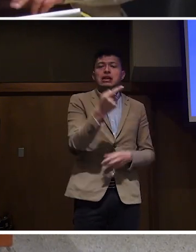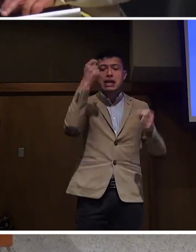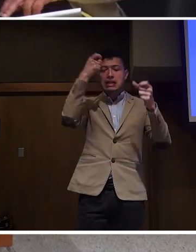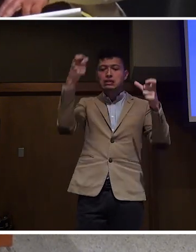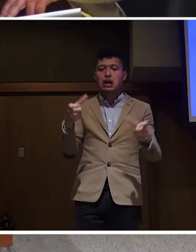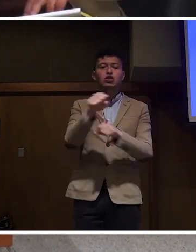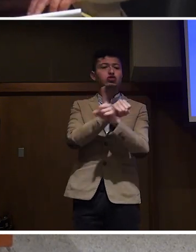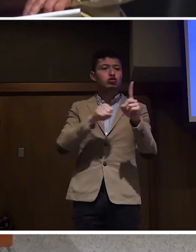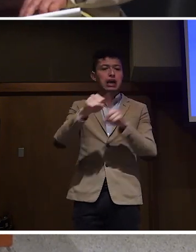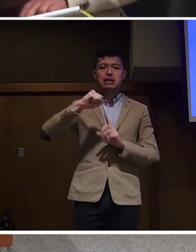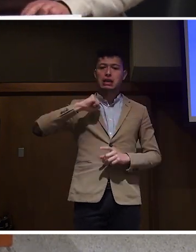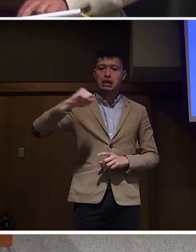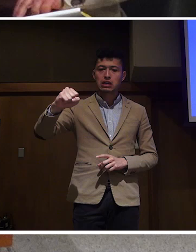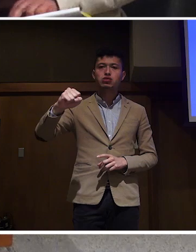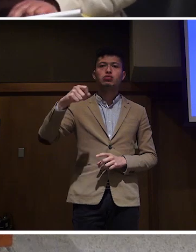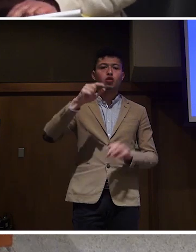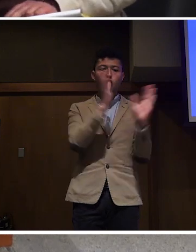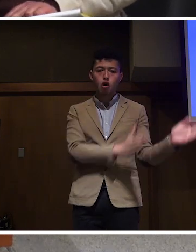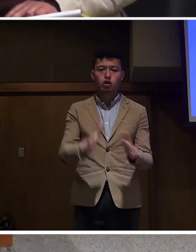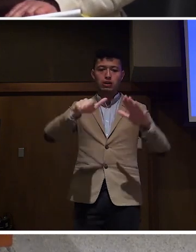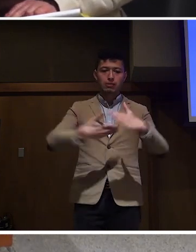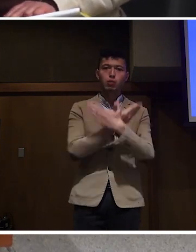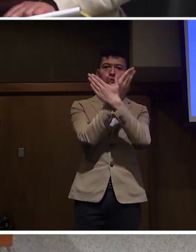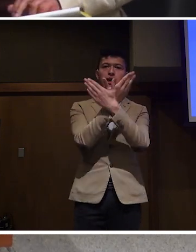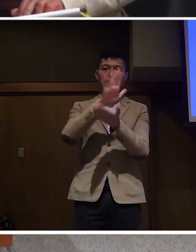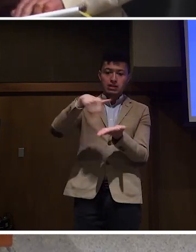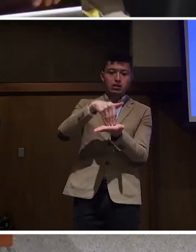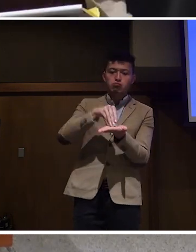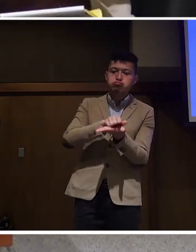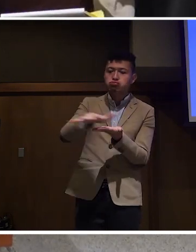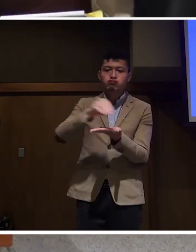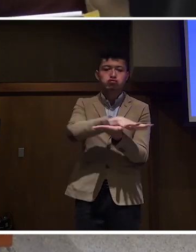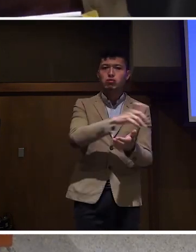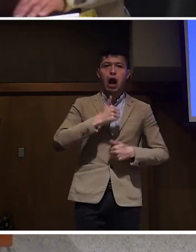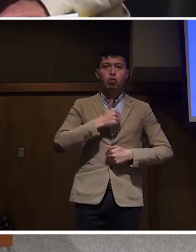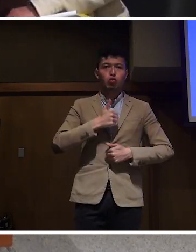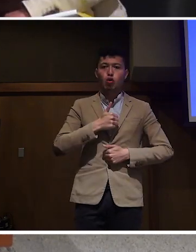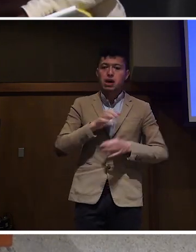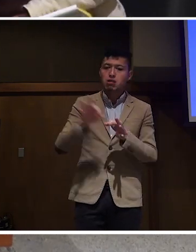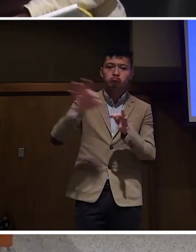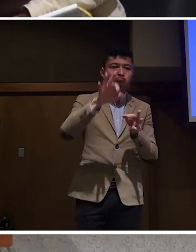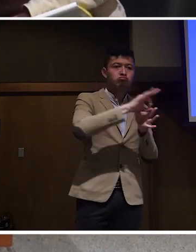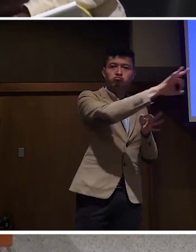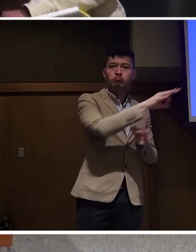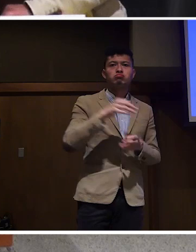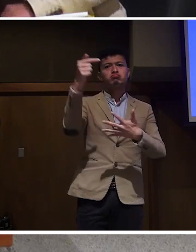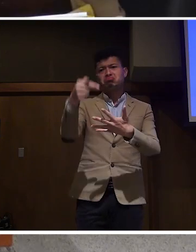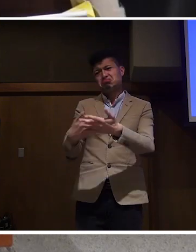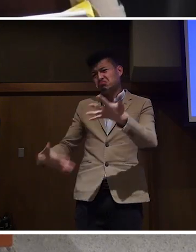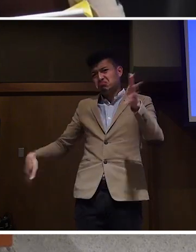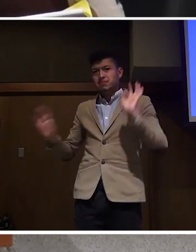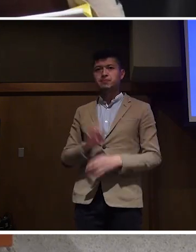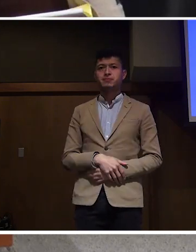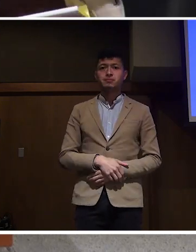forma de república unitaria, descentralizada, con autonomía de sus entidades territoriales, etcétera, etcétera, etcétera. Y